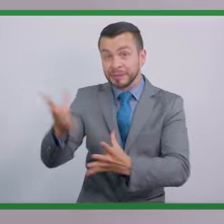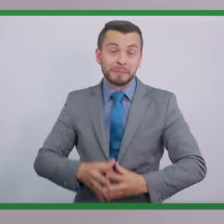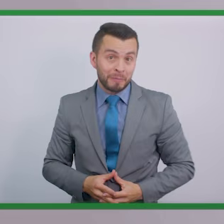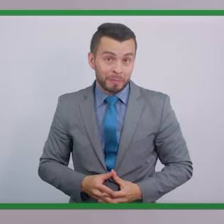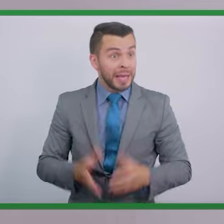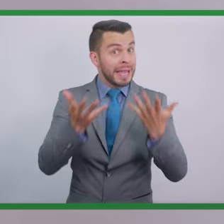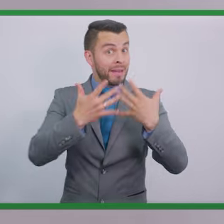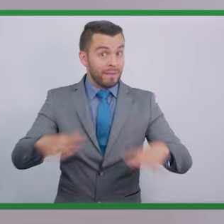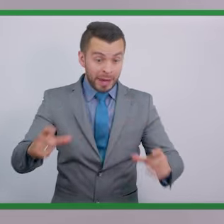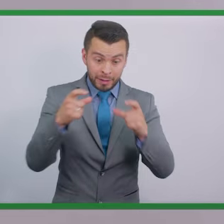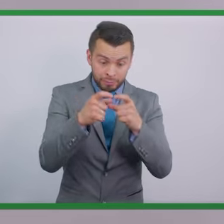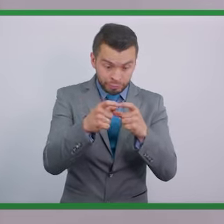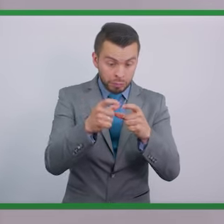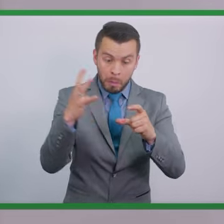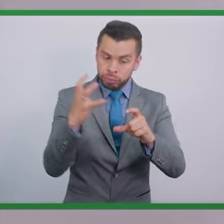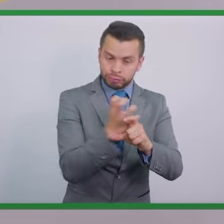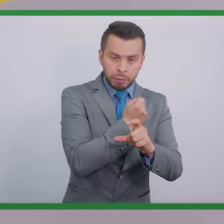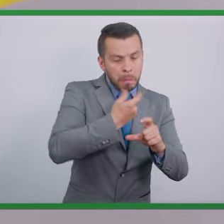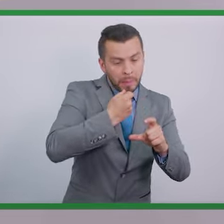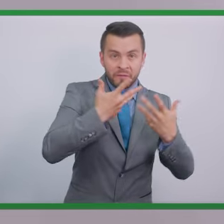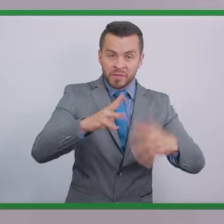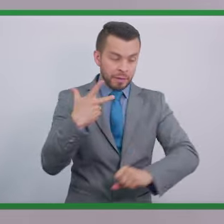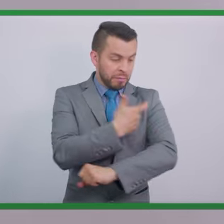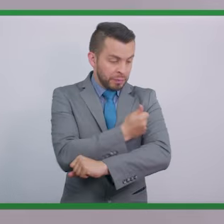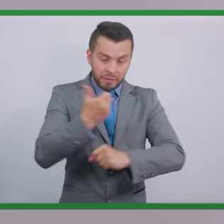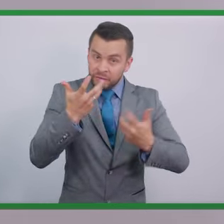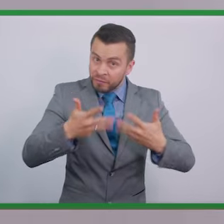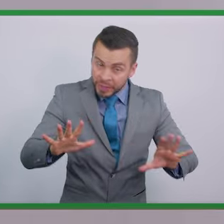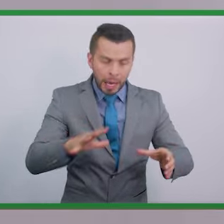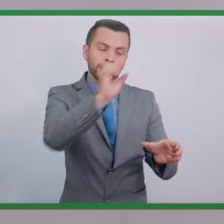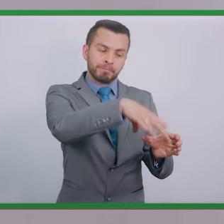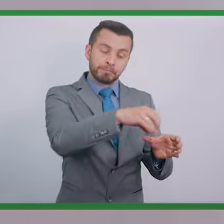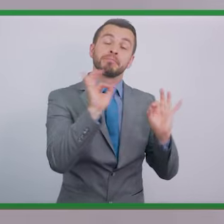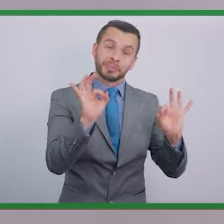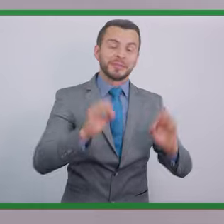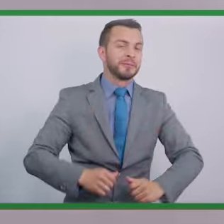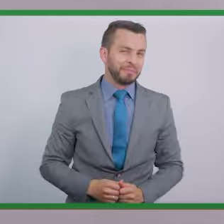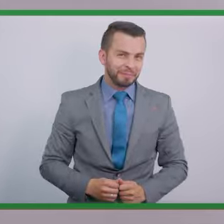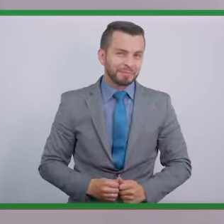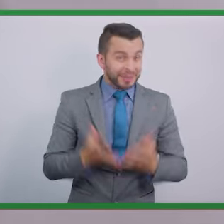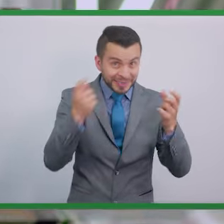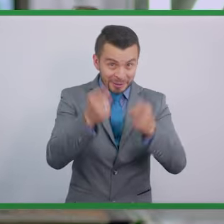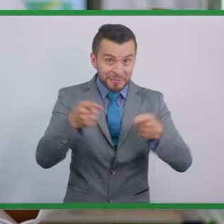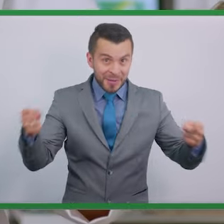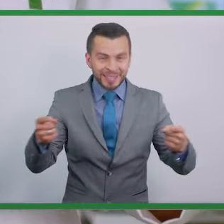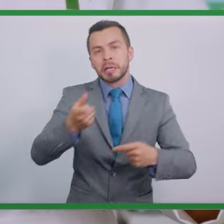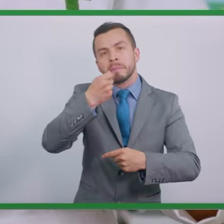cuando finalices el uso del producto asegúrate de desecharlo de manera adecuada